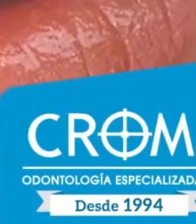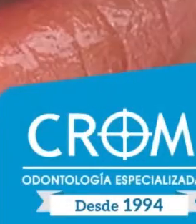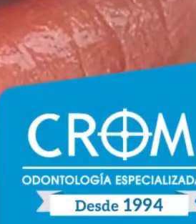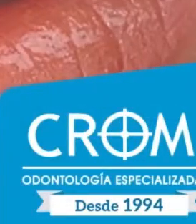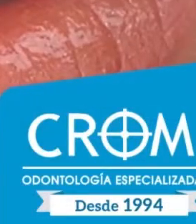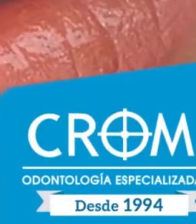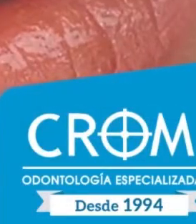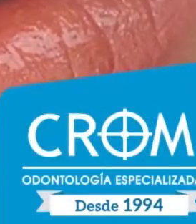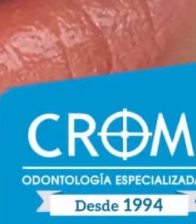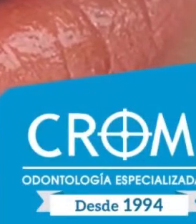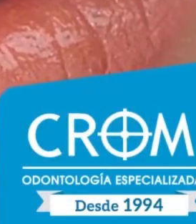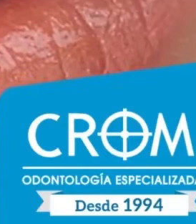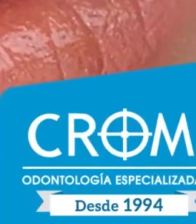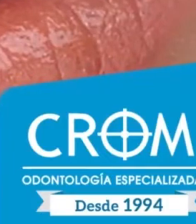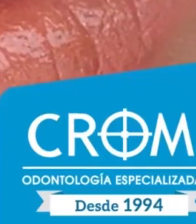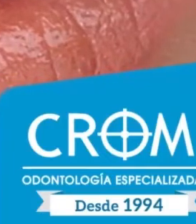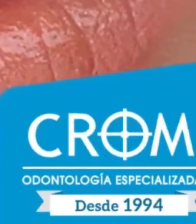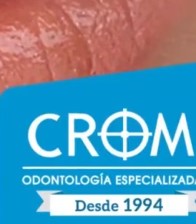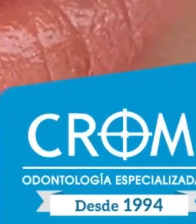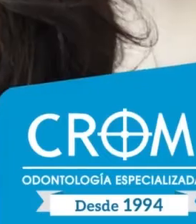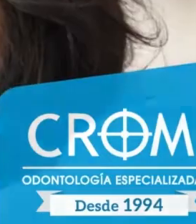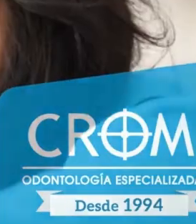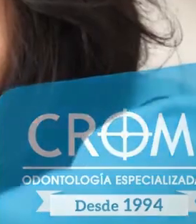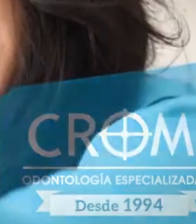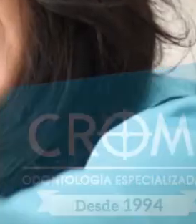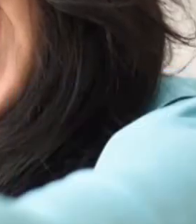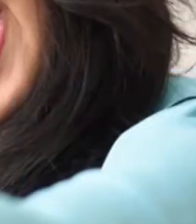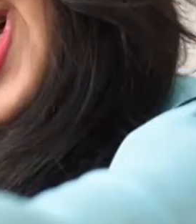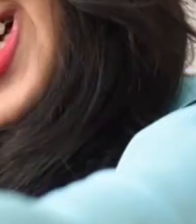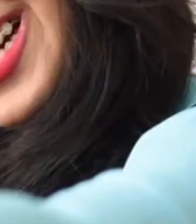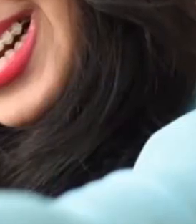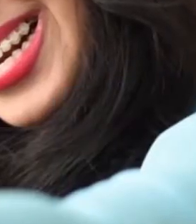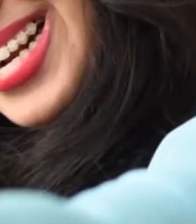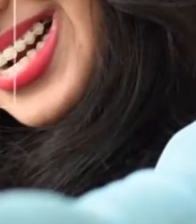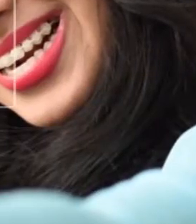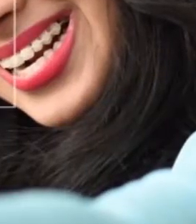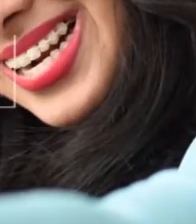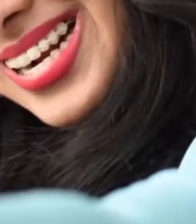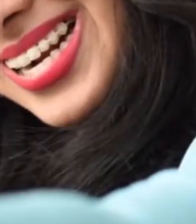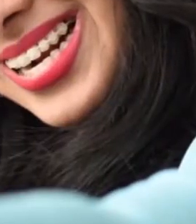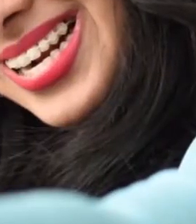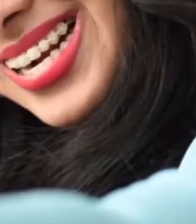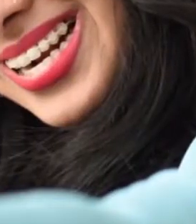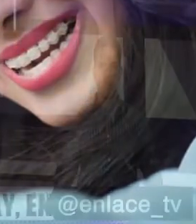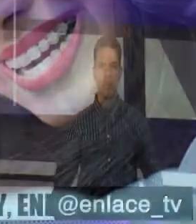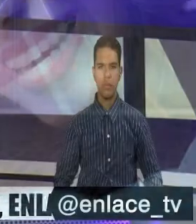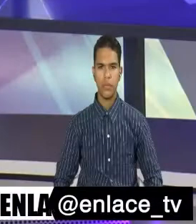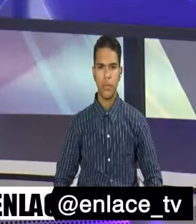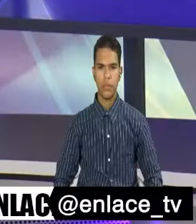excelentes resultados. Sonría sin miedo porque Crom es odontología especializada.